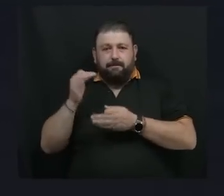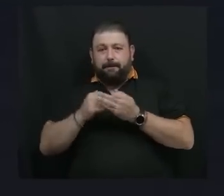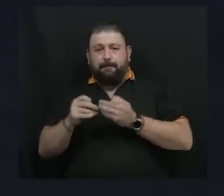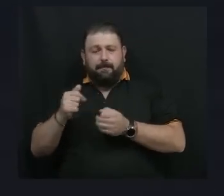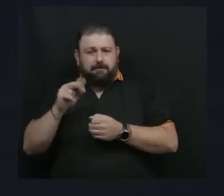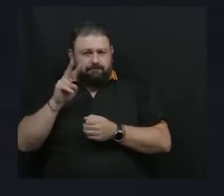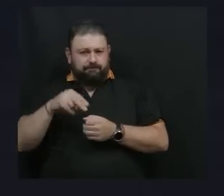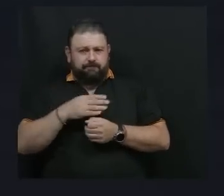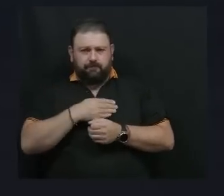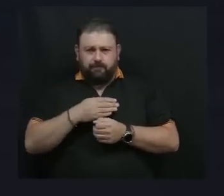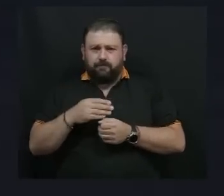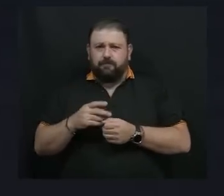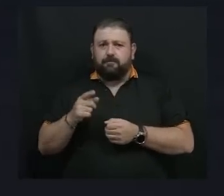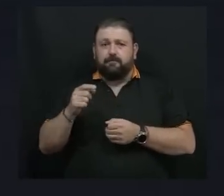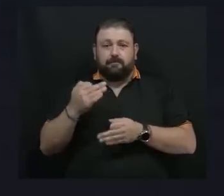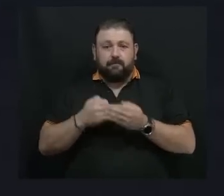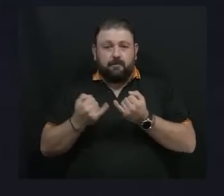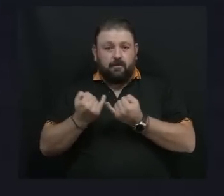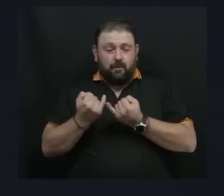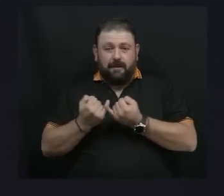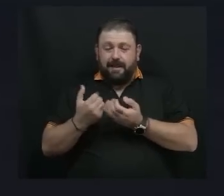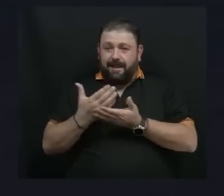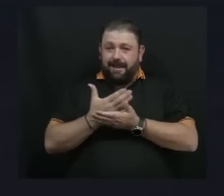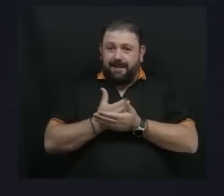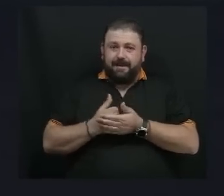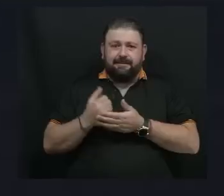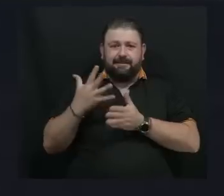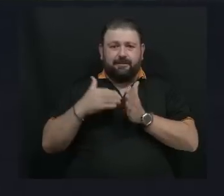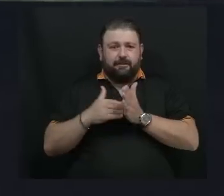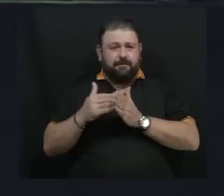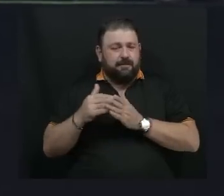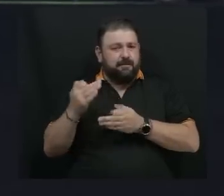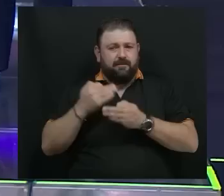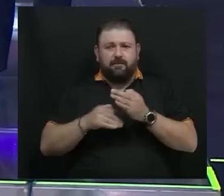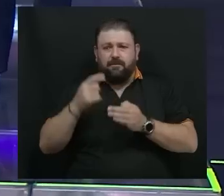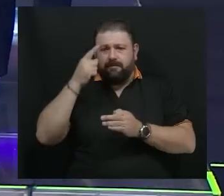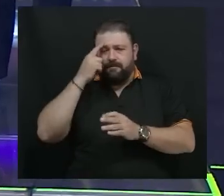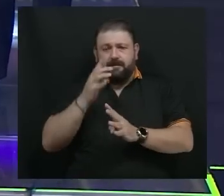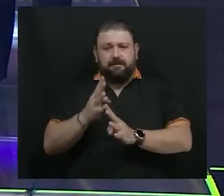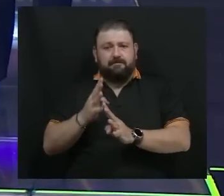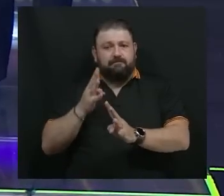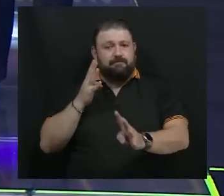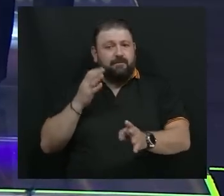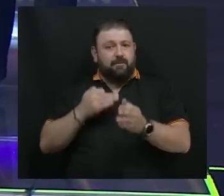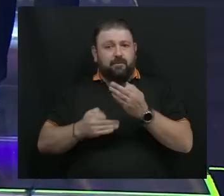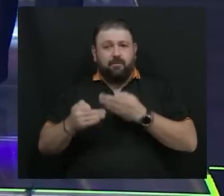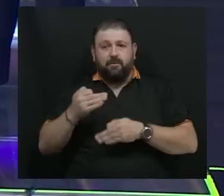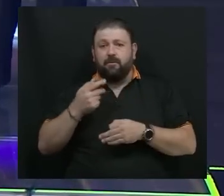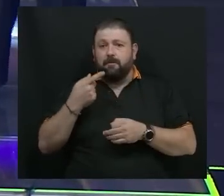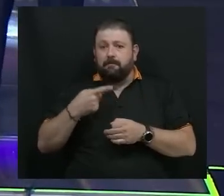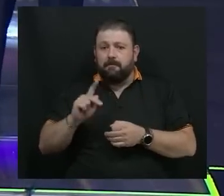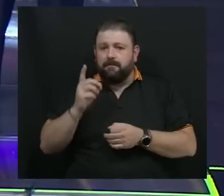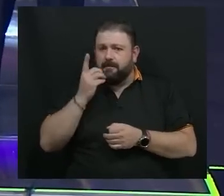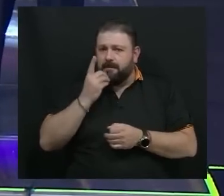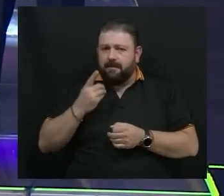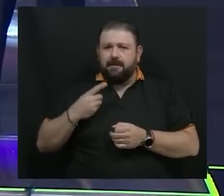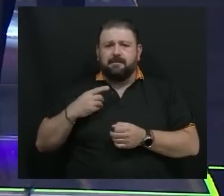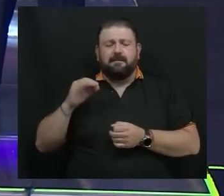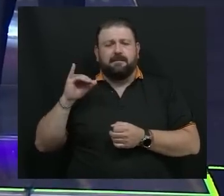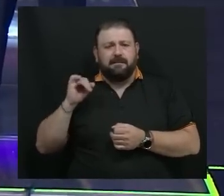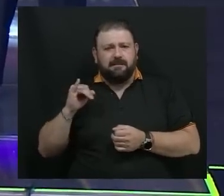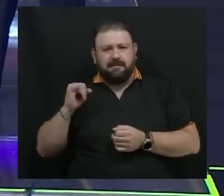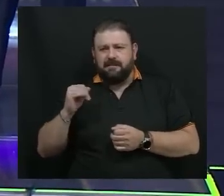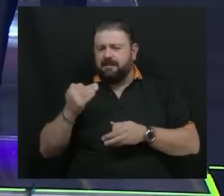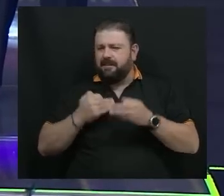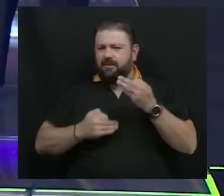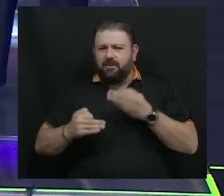ingreso. Yo decía, cuando me gane 5 millones de pesos, la gente me va a hacer fila para afiliarse conmigo. Me van a decir sí a todo, me van a